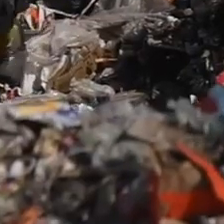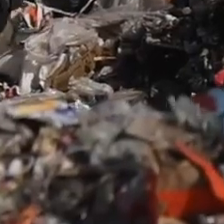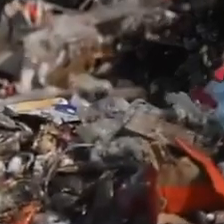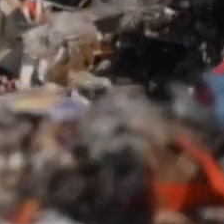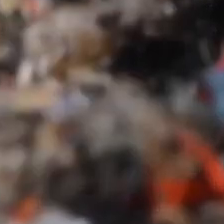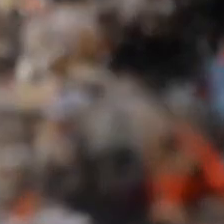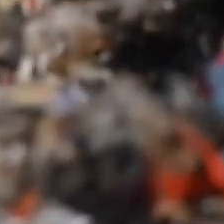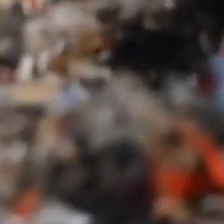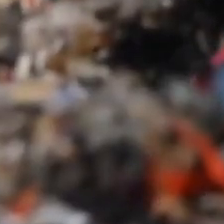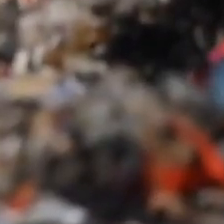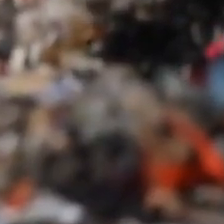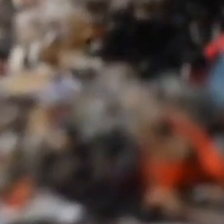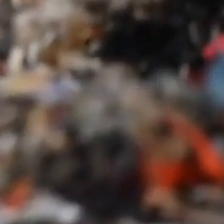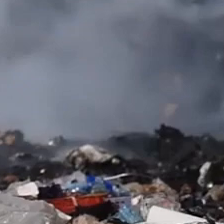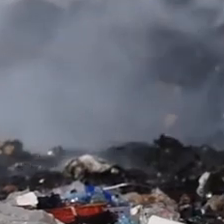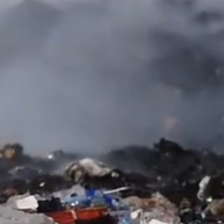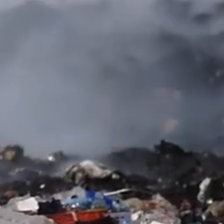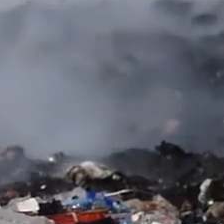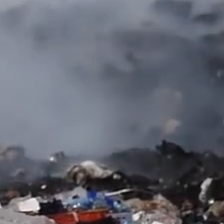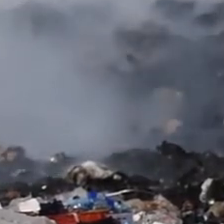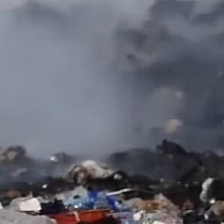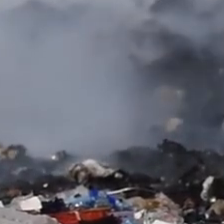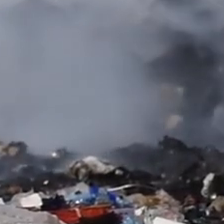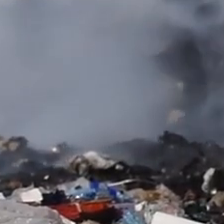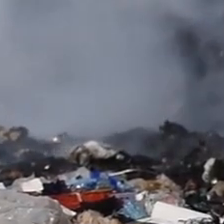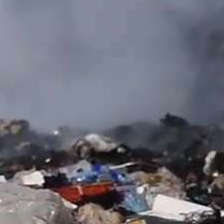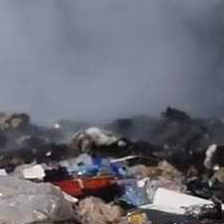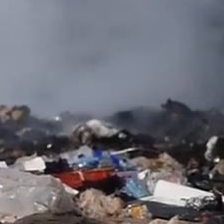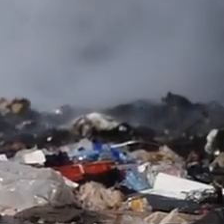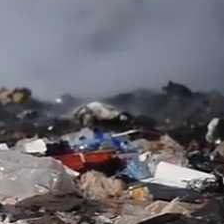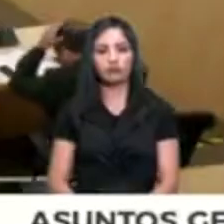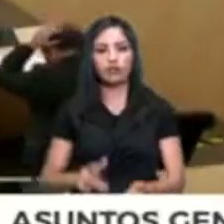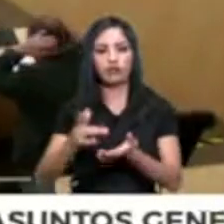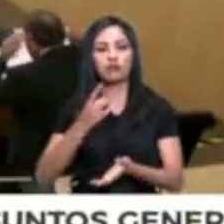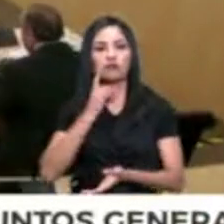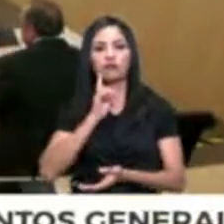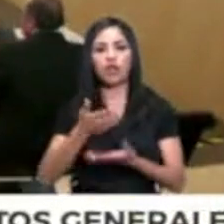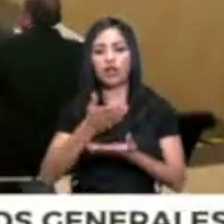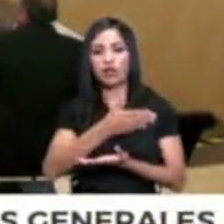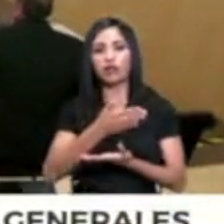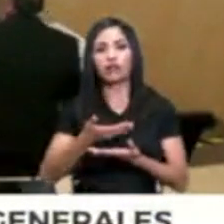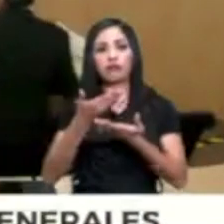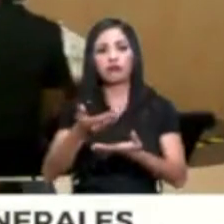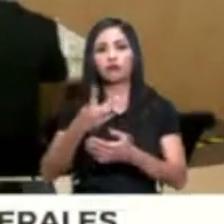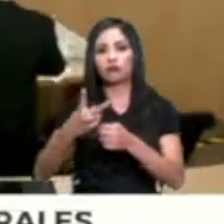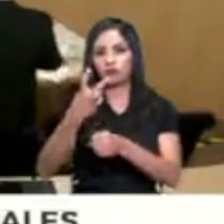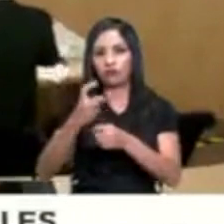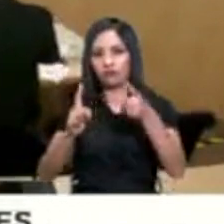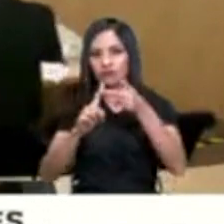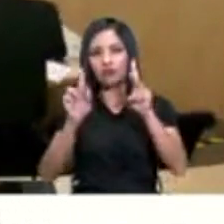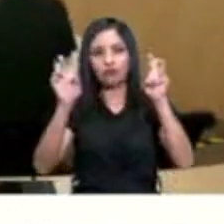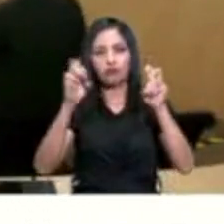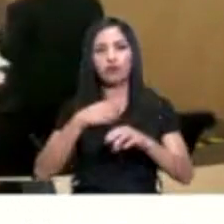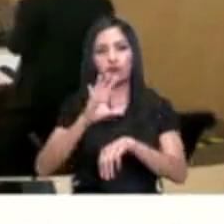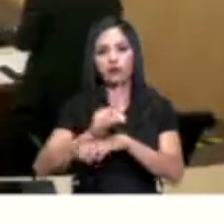problemática, así como la de respuestas inmediatas y eficaces para mitigar el incendio y evitar la emisión de gases y nubes tóxicas